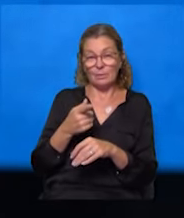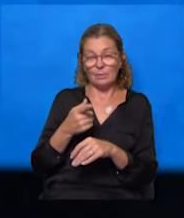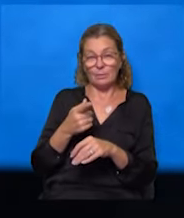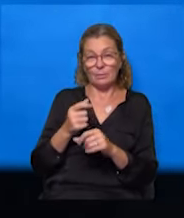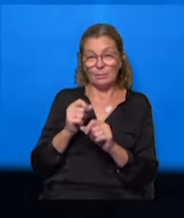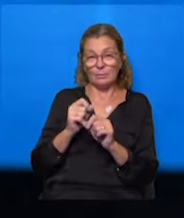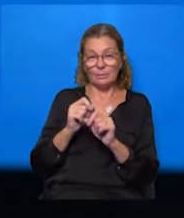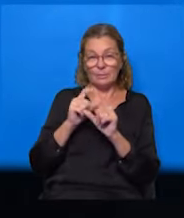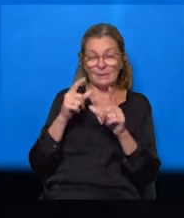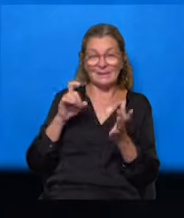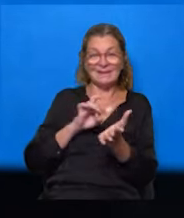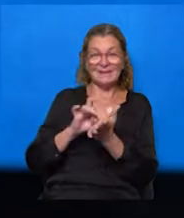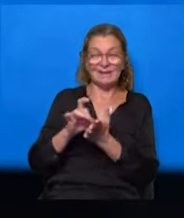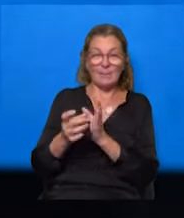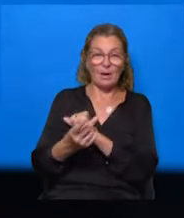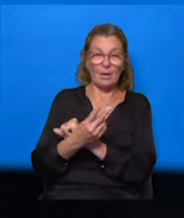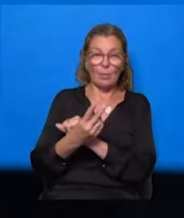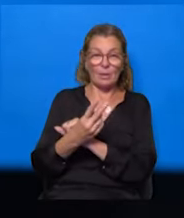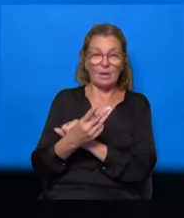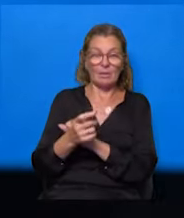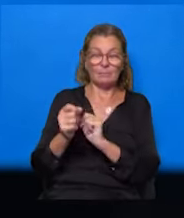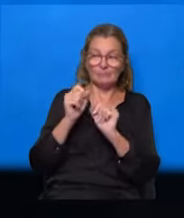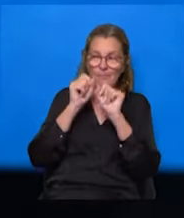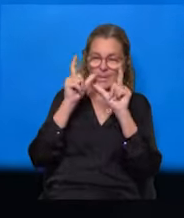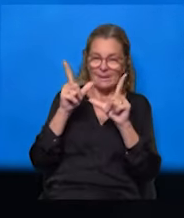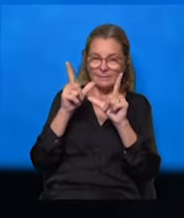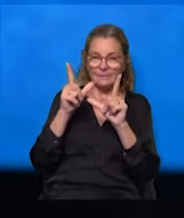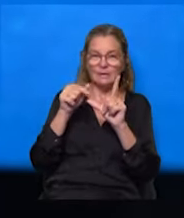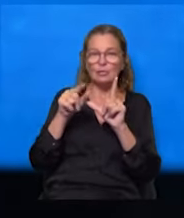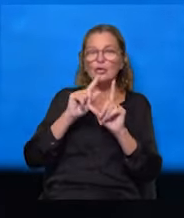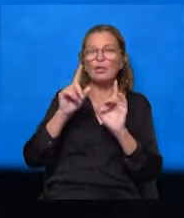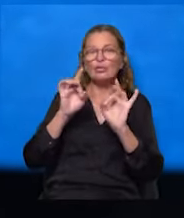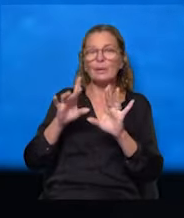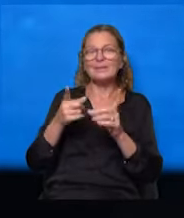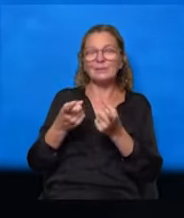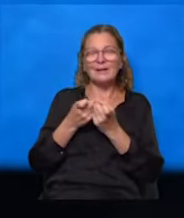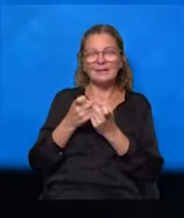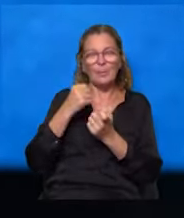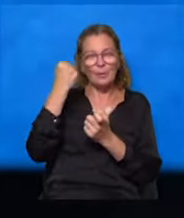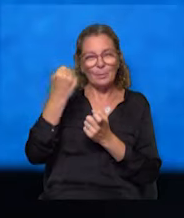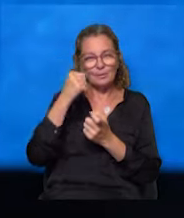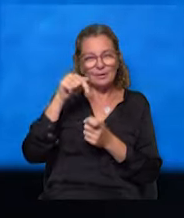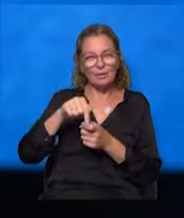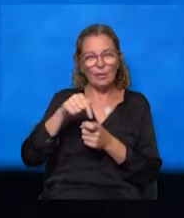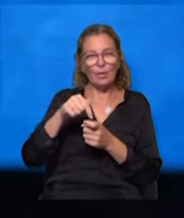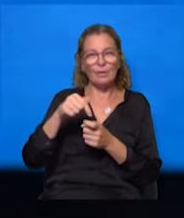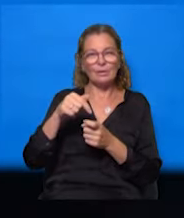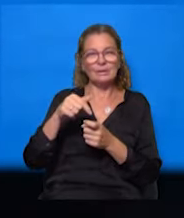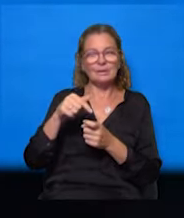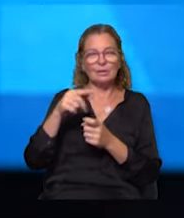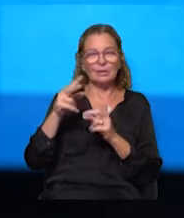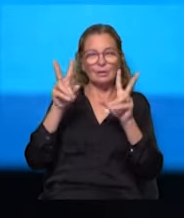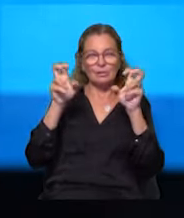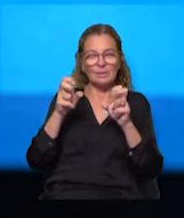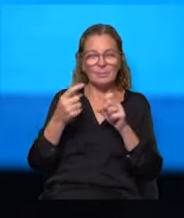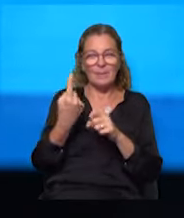materia de tema Nacional de cuidados que no solamente es una necesidad imperiosa hoy aborda los temas